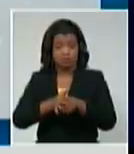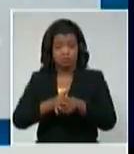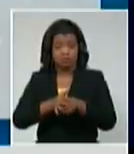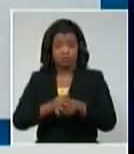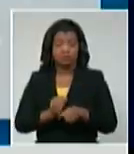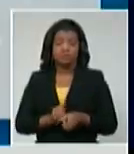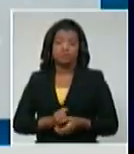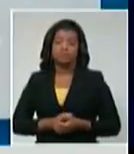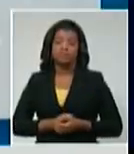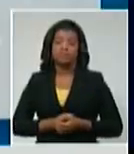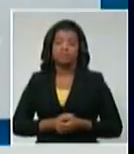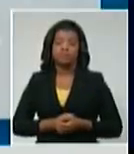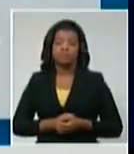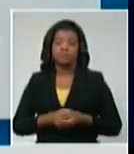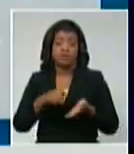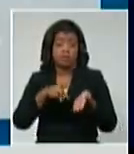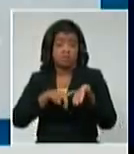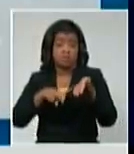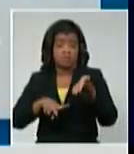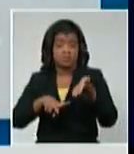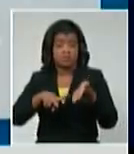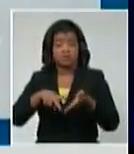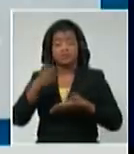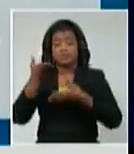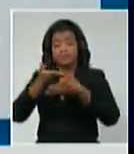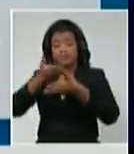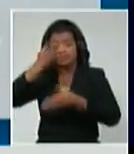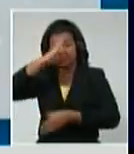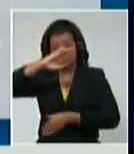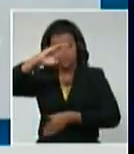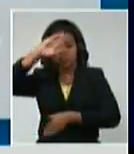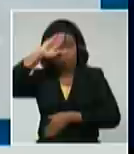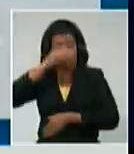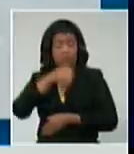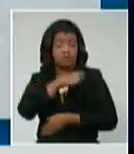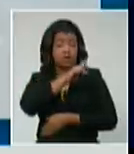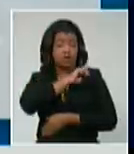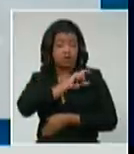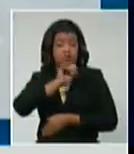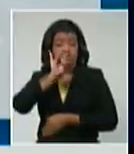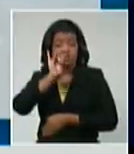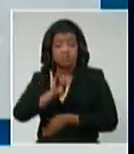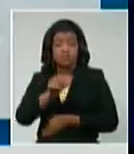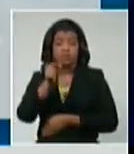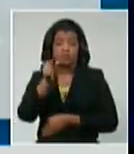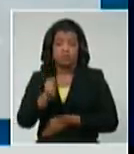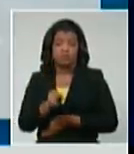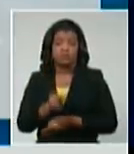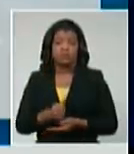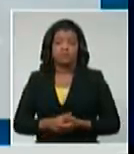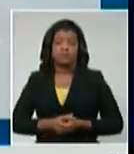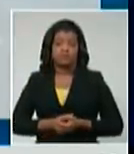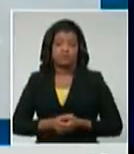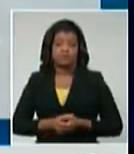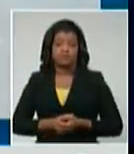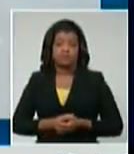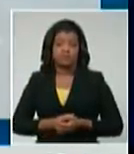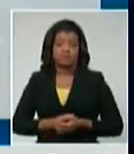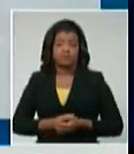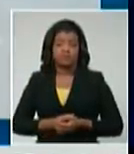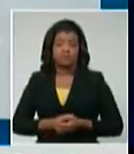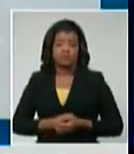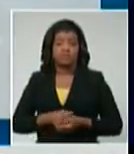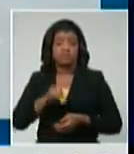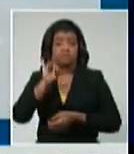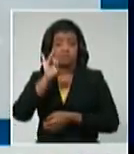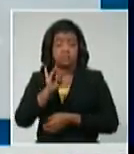la provincia de Santiago de Cuba se diagnostican ayer 7 casos, 7 personas con la